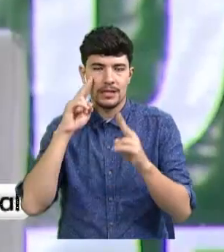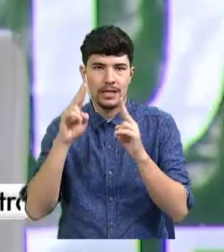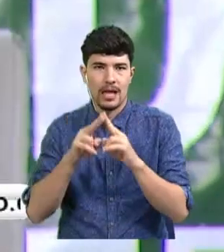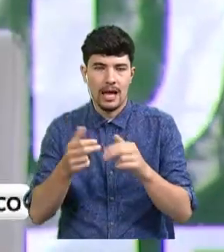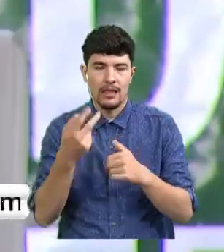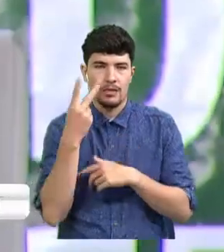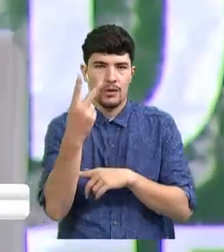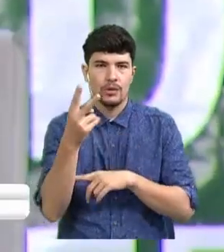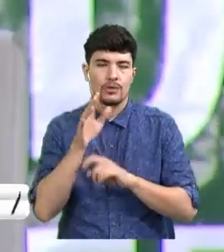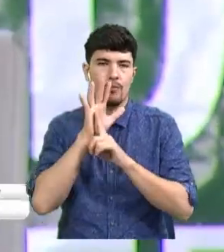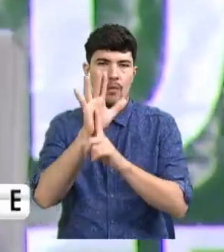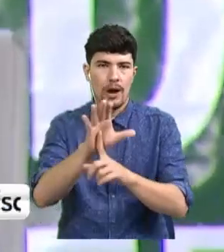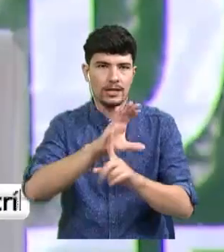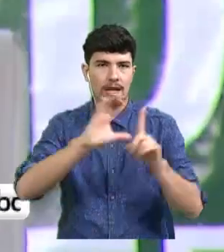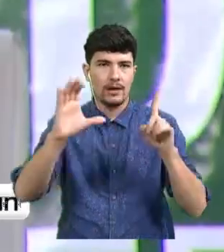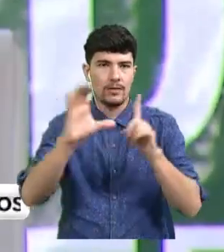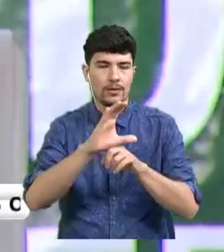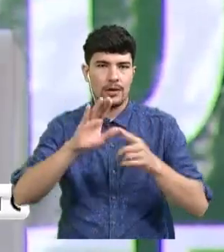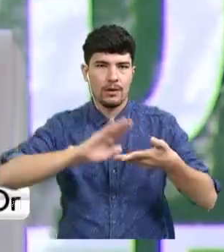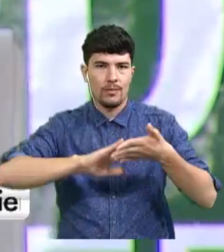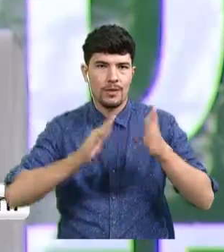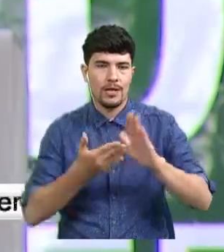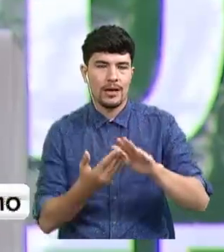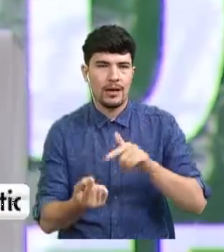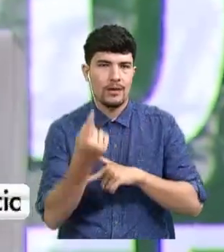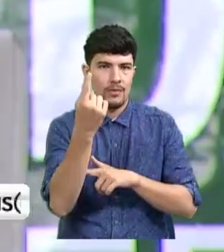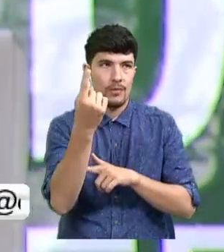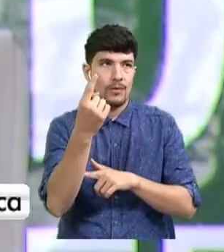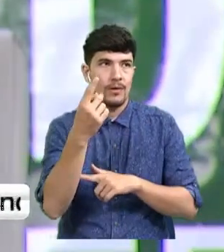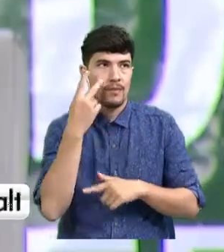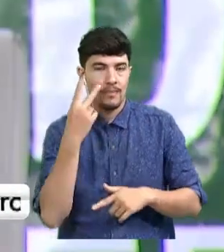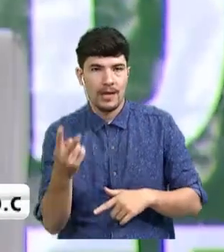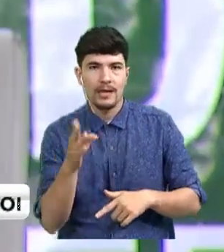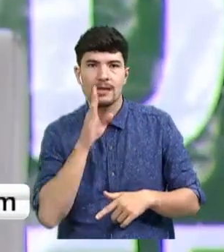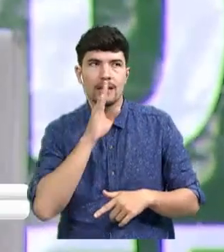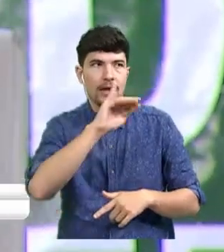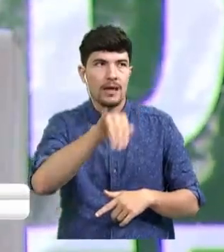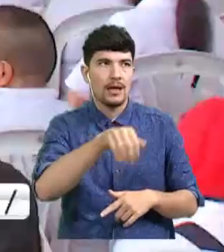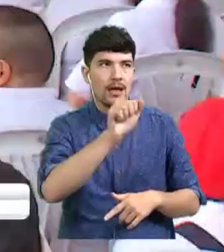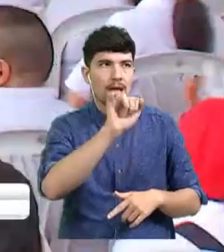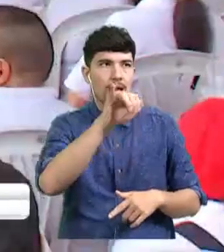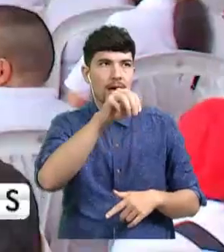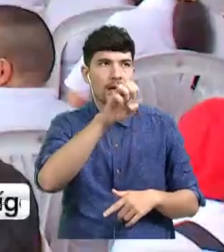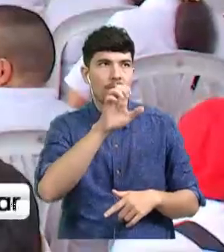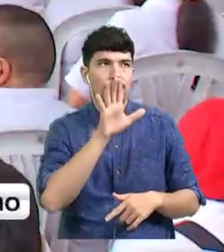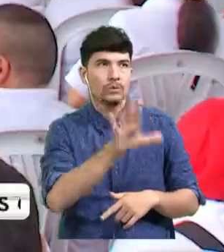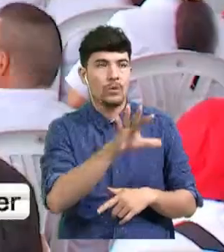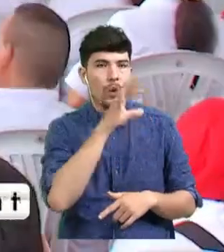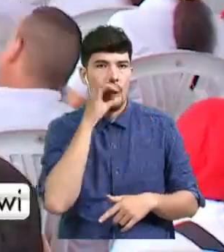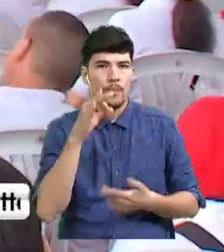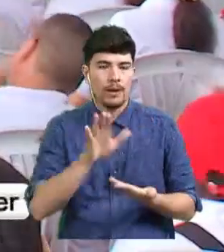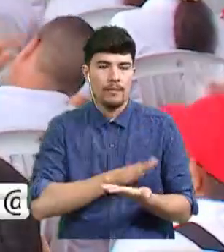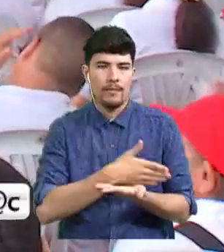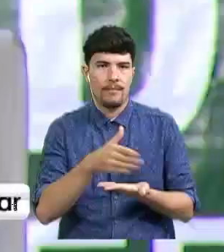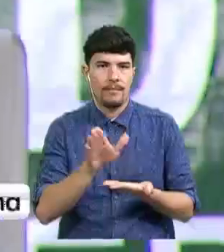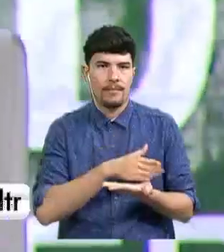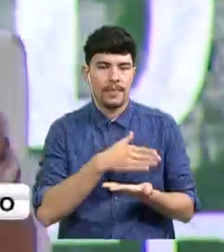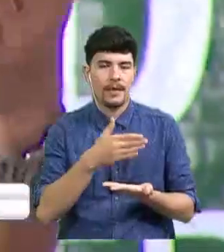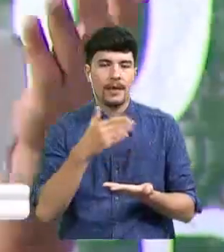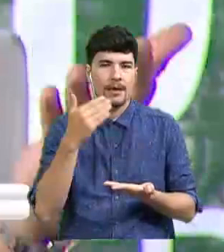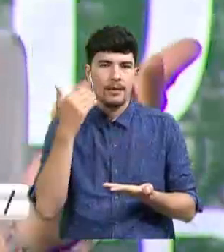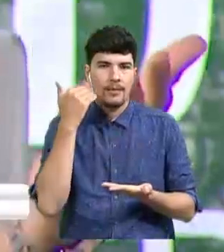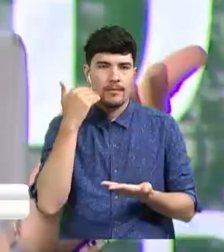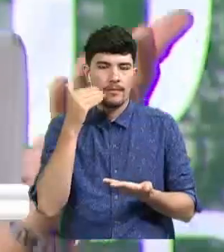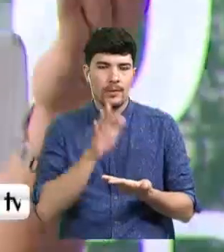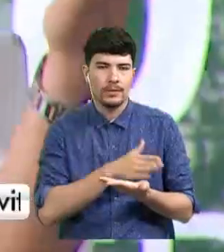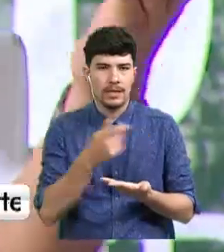de la cultura de la provincia, de la comuna número uno. Aquí tenemos a Jaime, que canta música llanera,